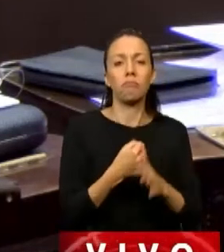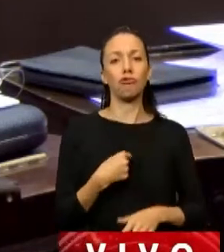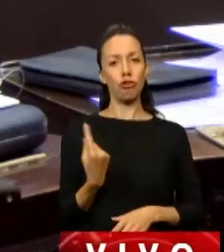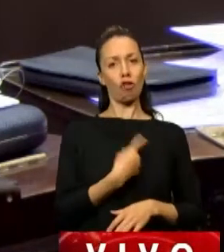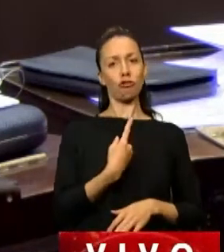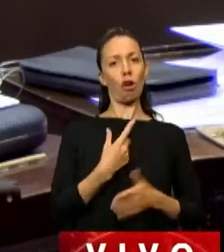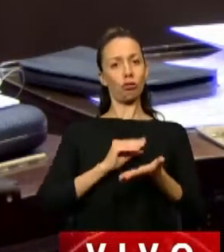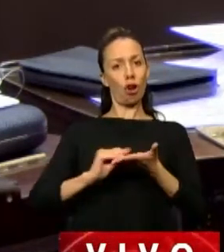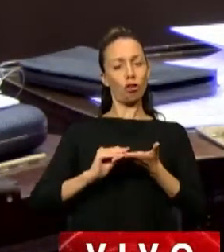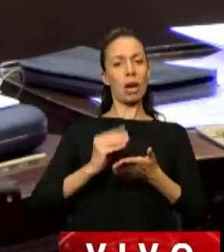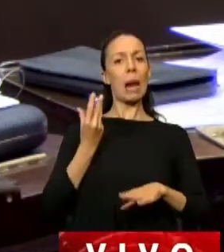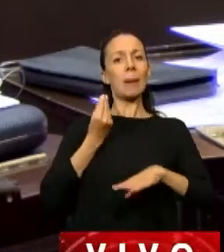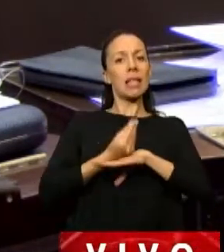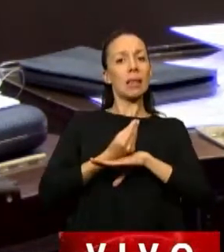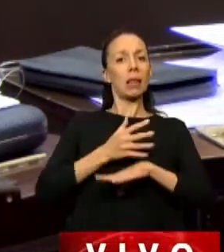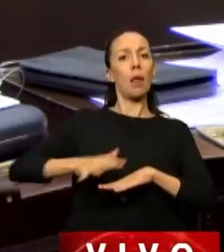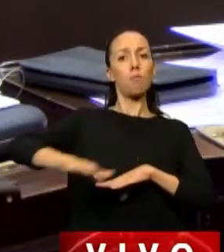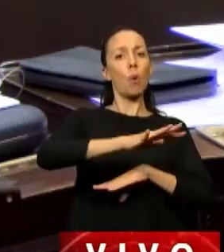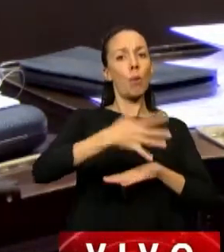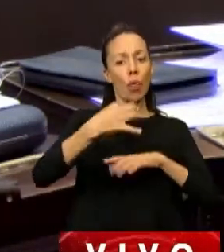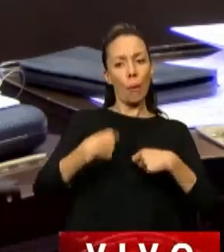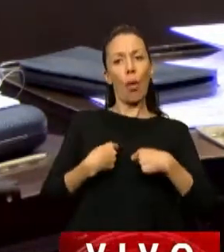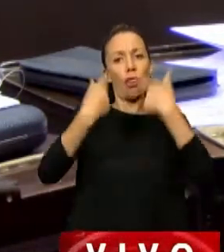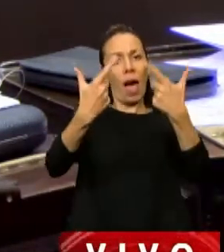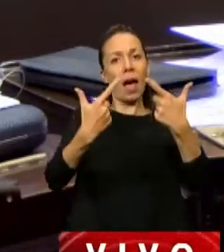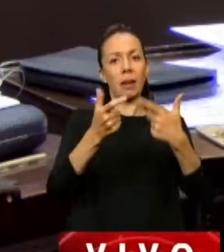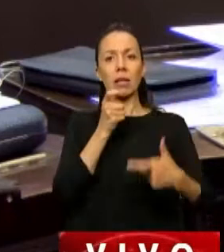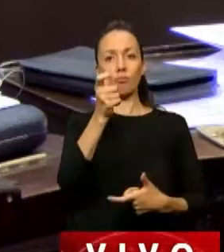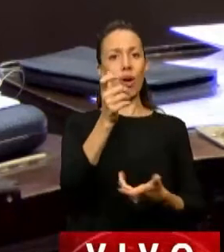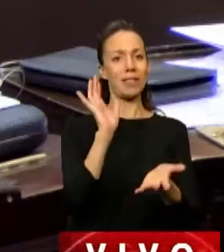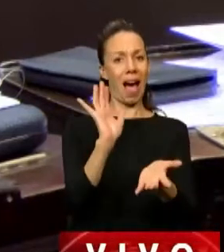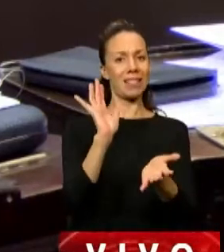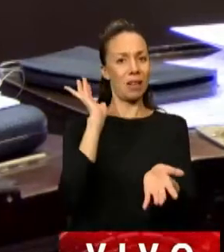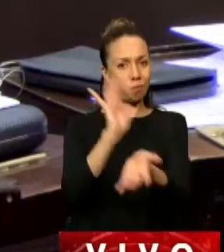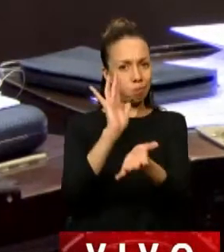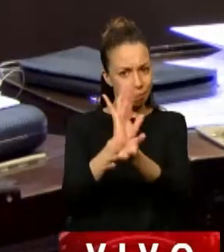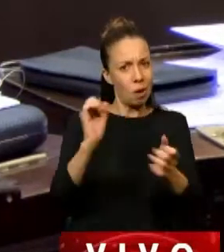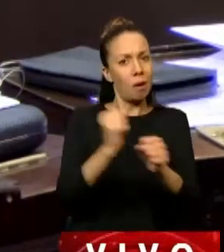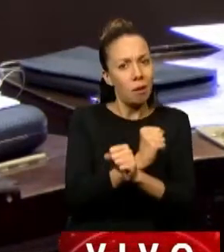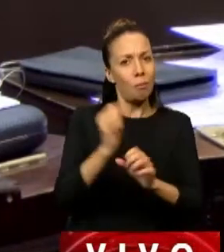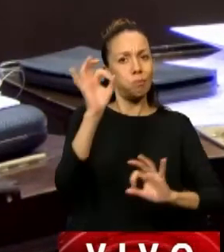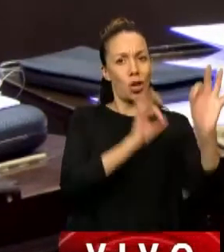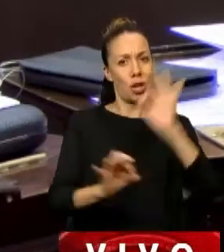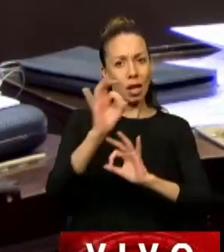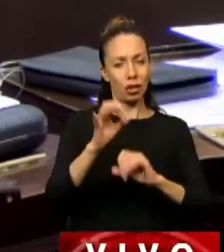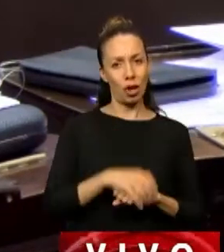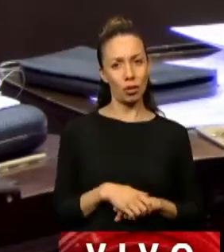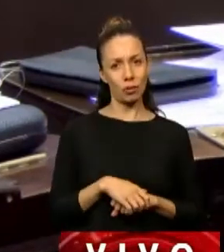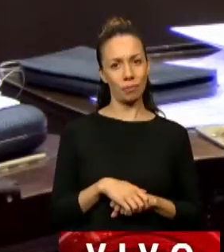nosotros, como representantes del pueblo, tenemos que dar dentro del recinto. Señor presidente, creo